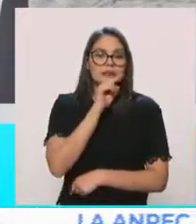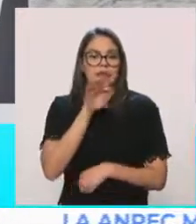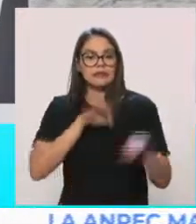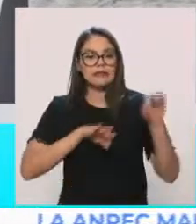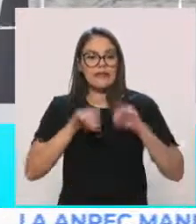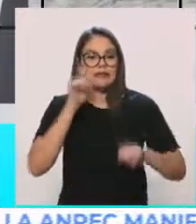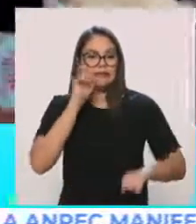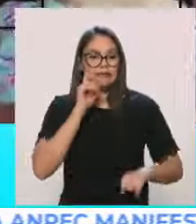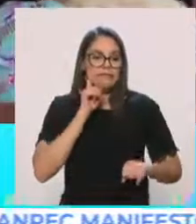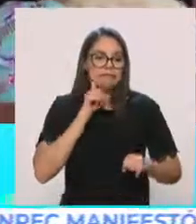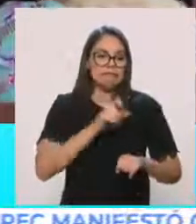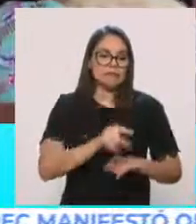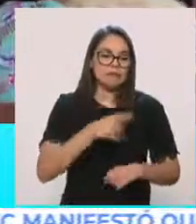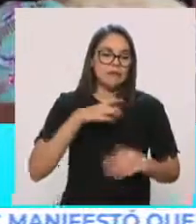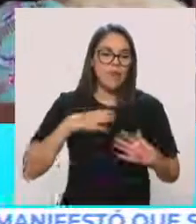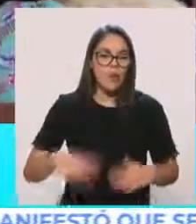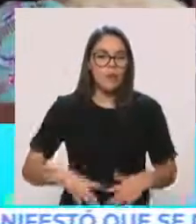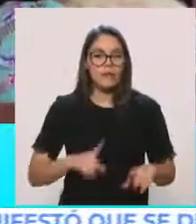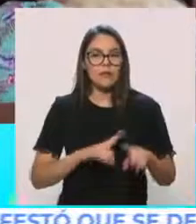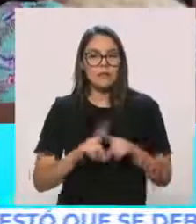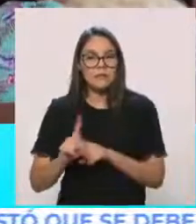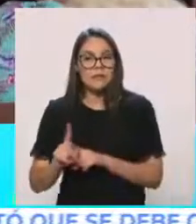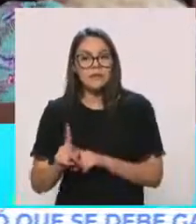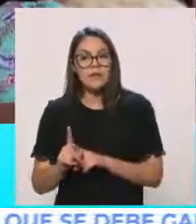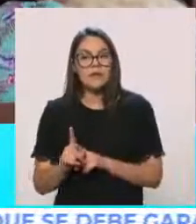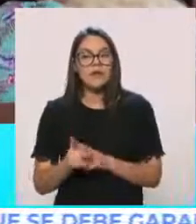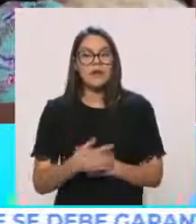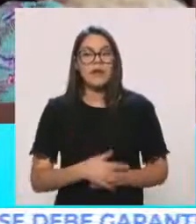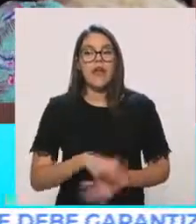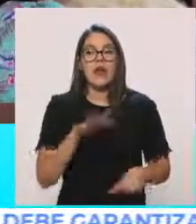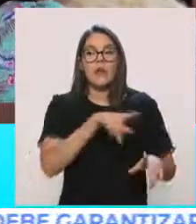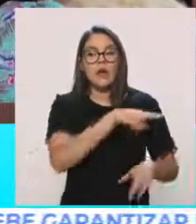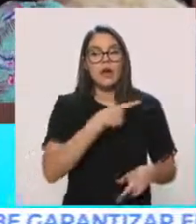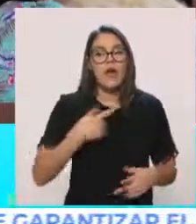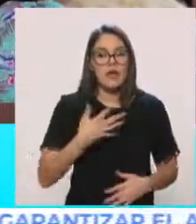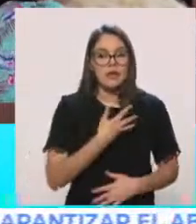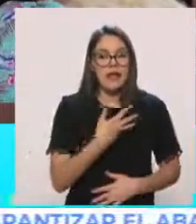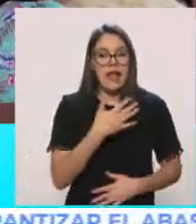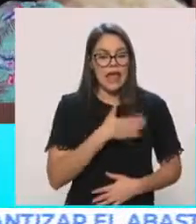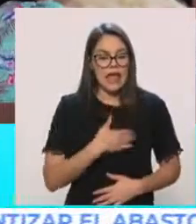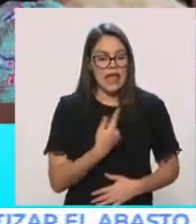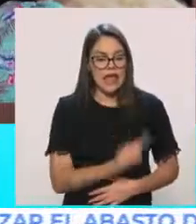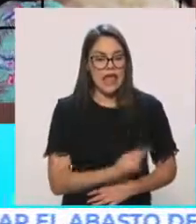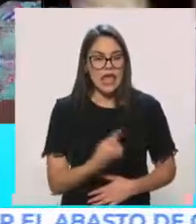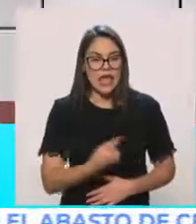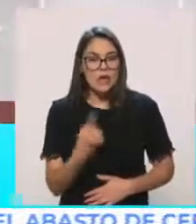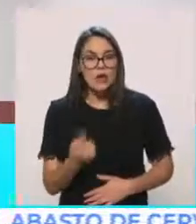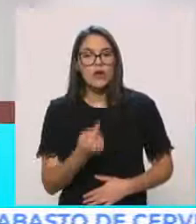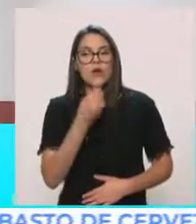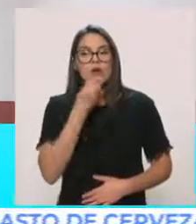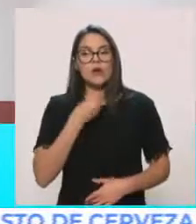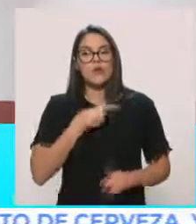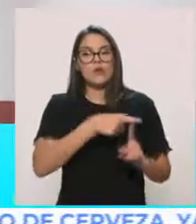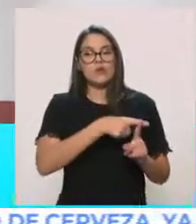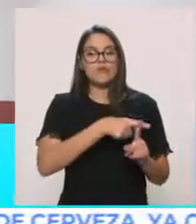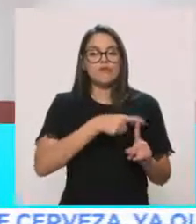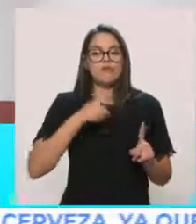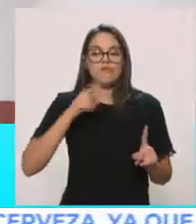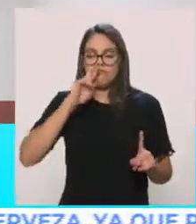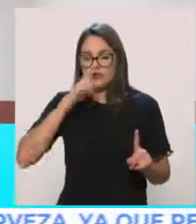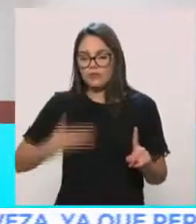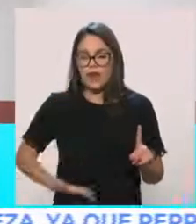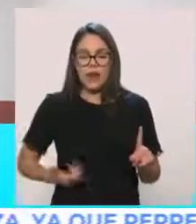el sector cisgénero tiene pues hijos, hijas, claro, dependen de ellas,